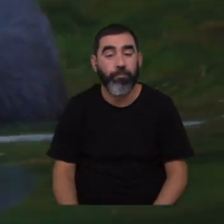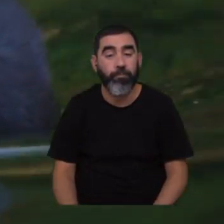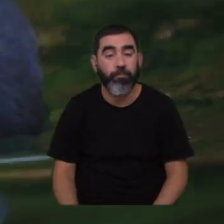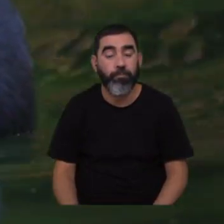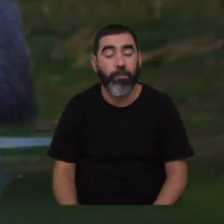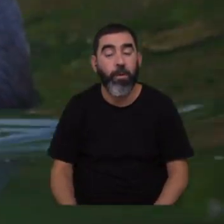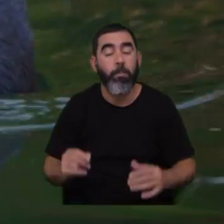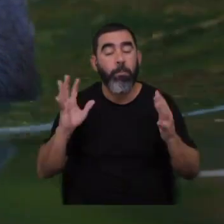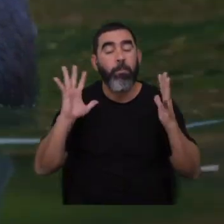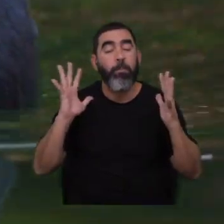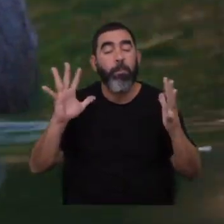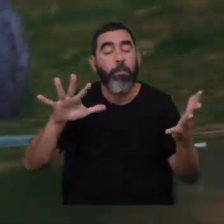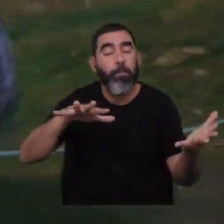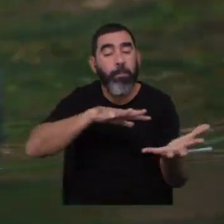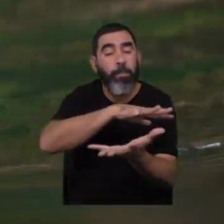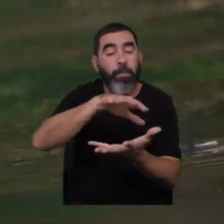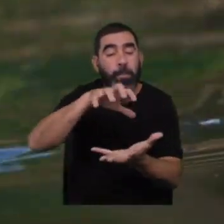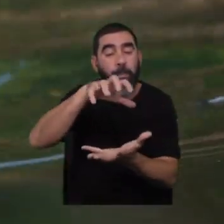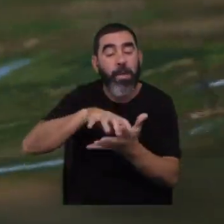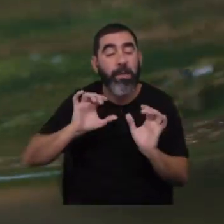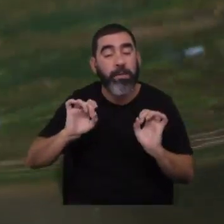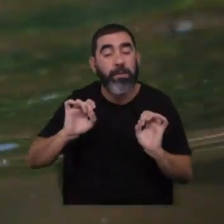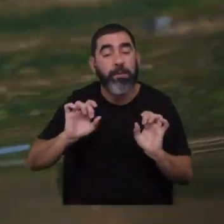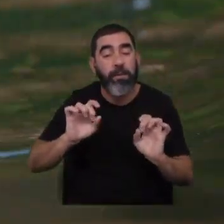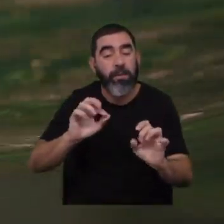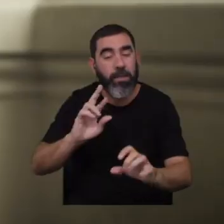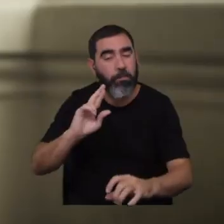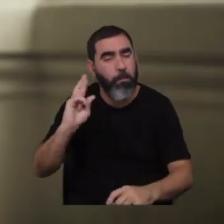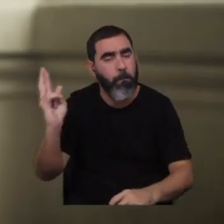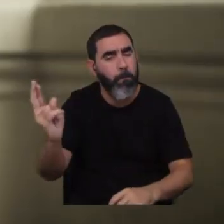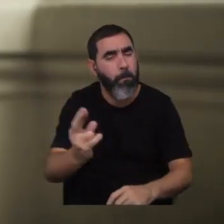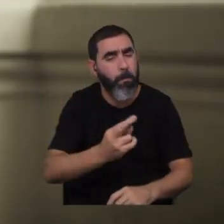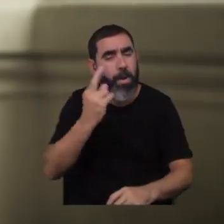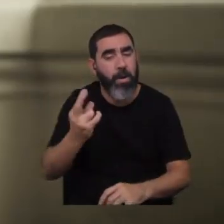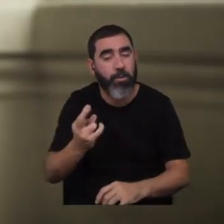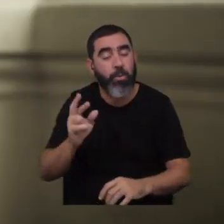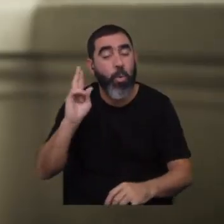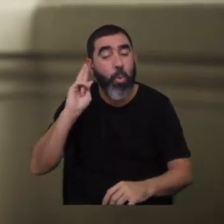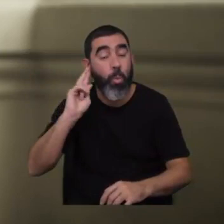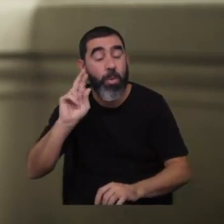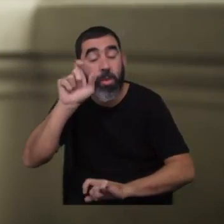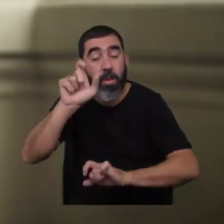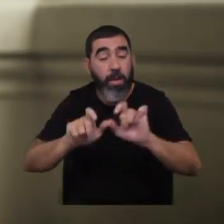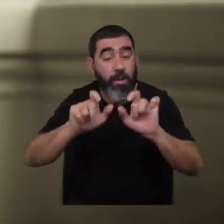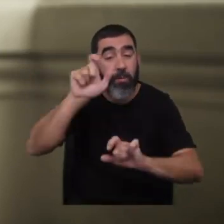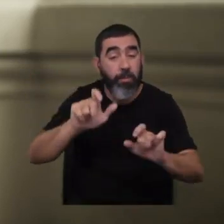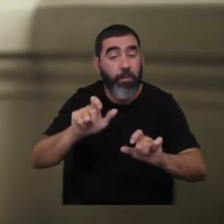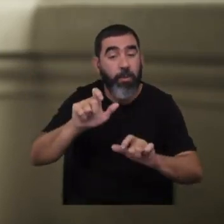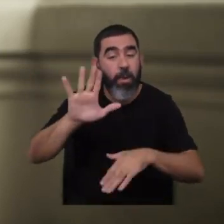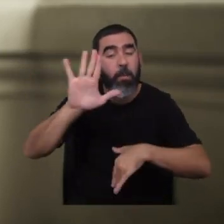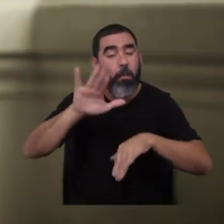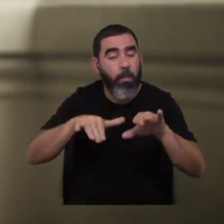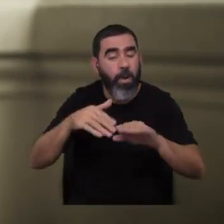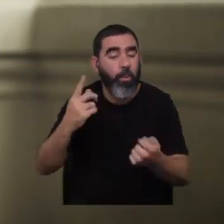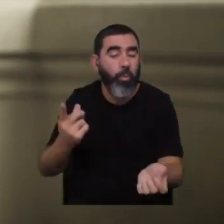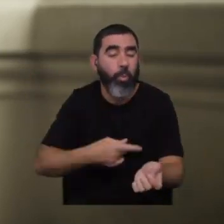Bueno, los paisajes naturales son cada vez más raros y entonces las antropofonías empiezan a ser más conspicuas